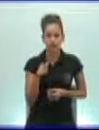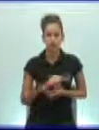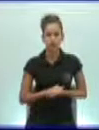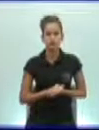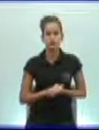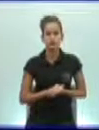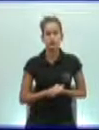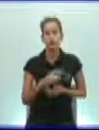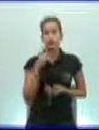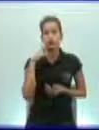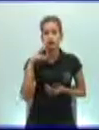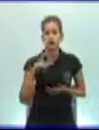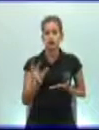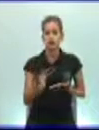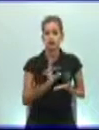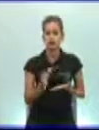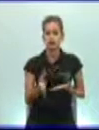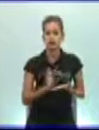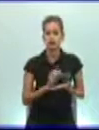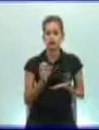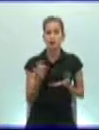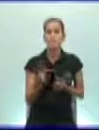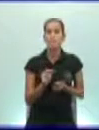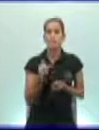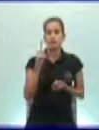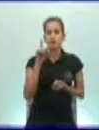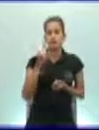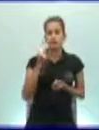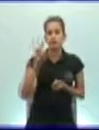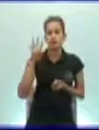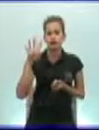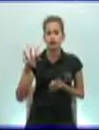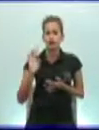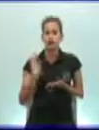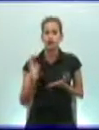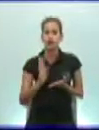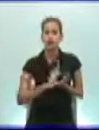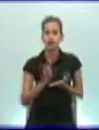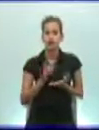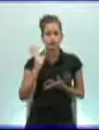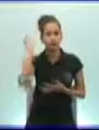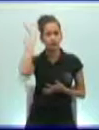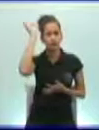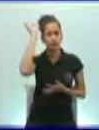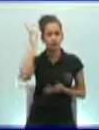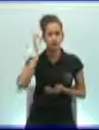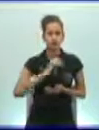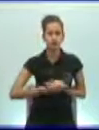adelante. Anotando, página 94.